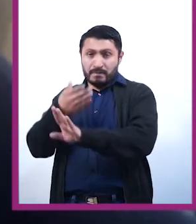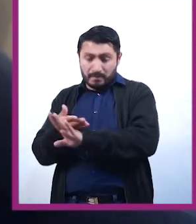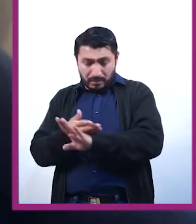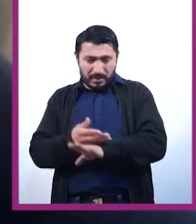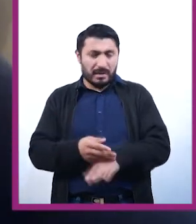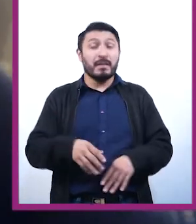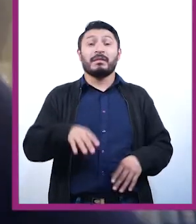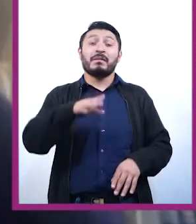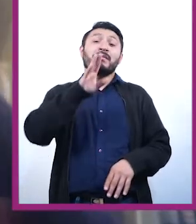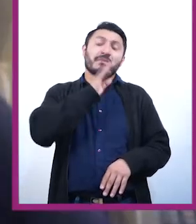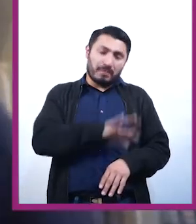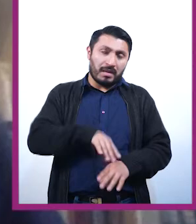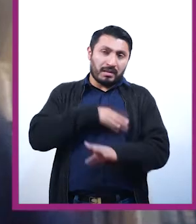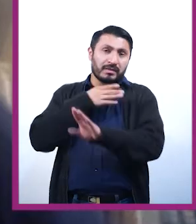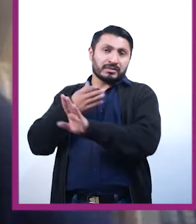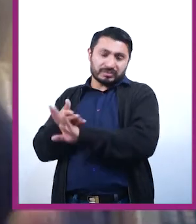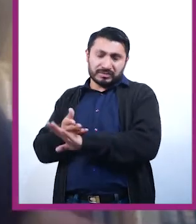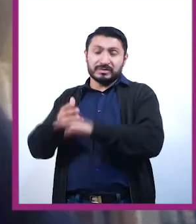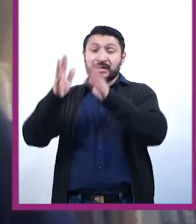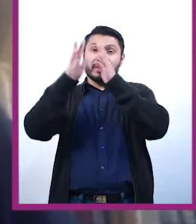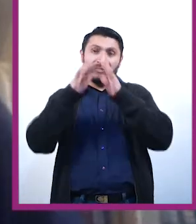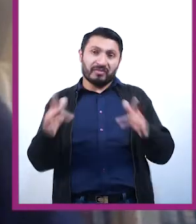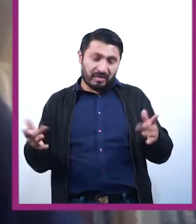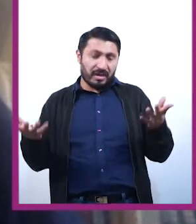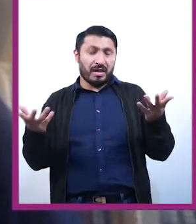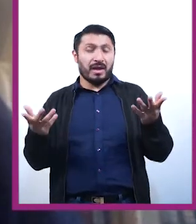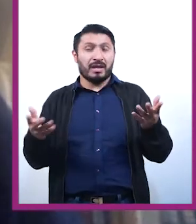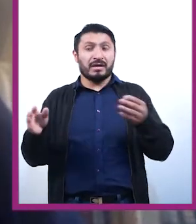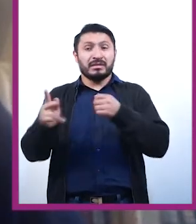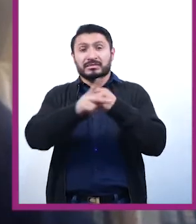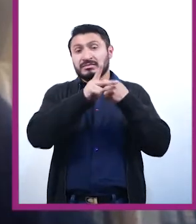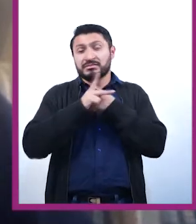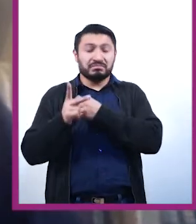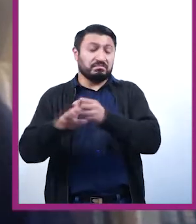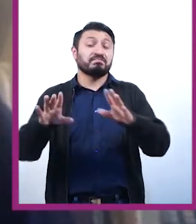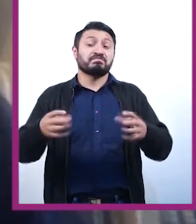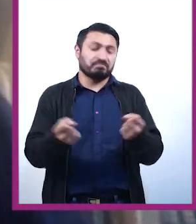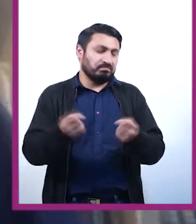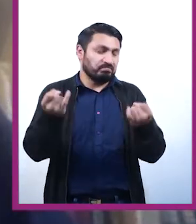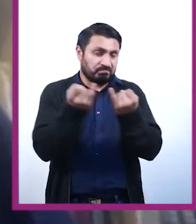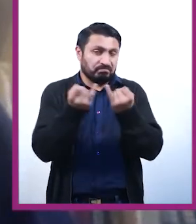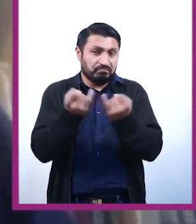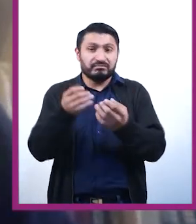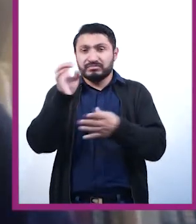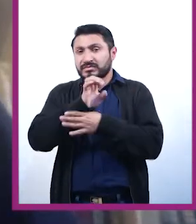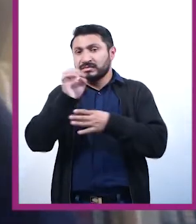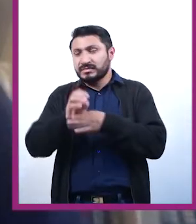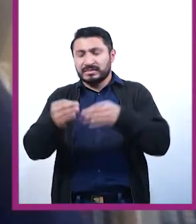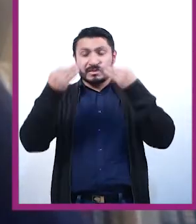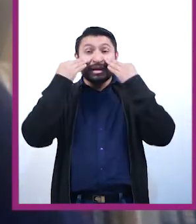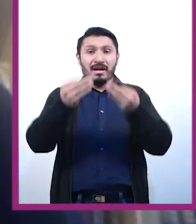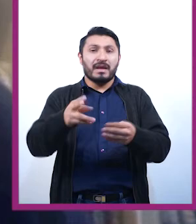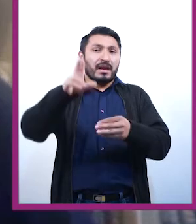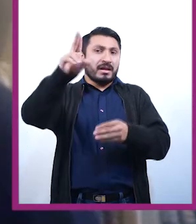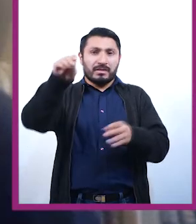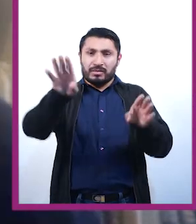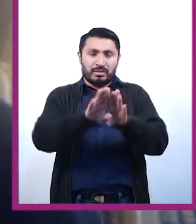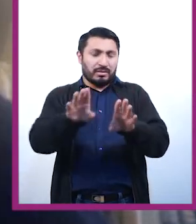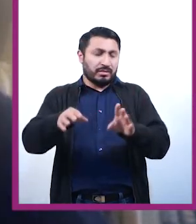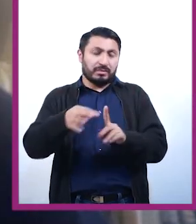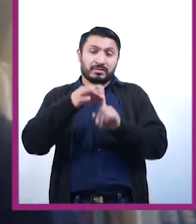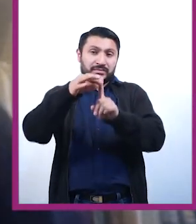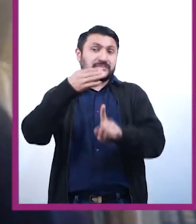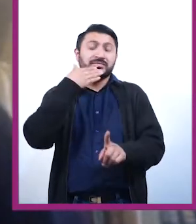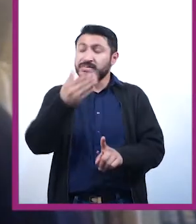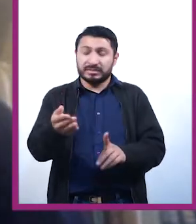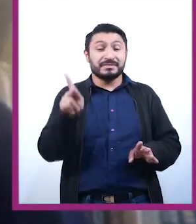negativamente también a Francia, los países ganadores. Entonces se dieron cuenta que no era esta una vía, la vía